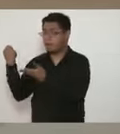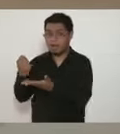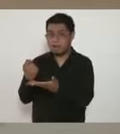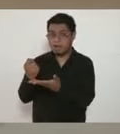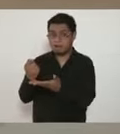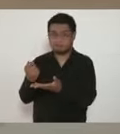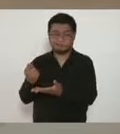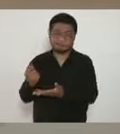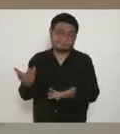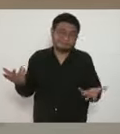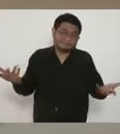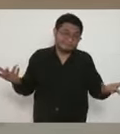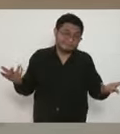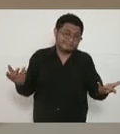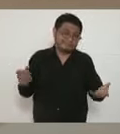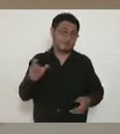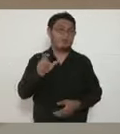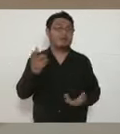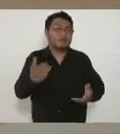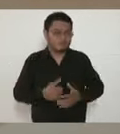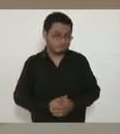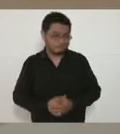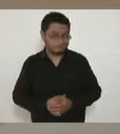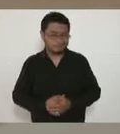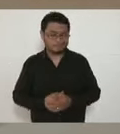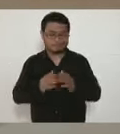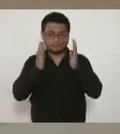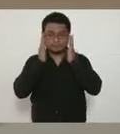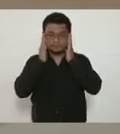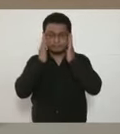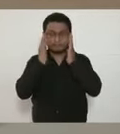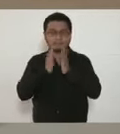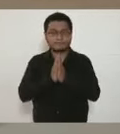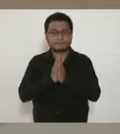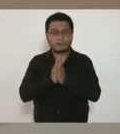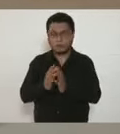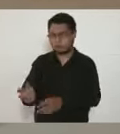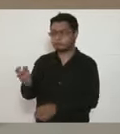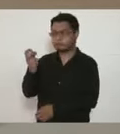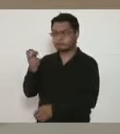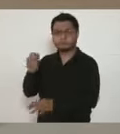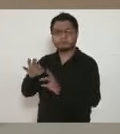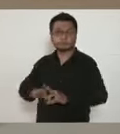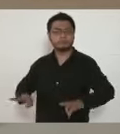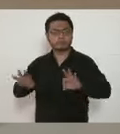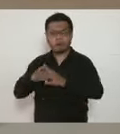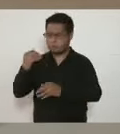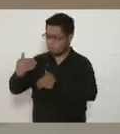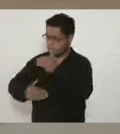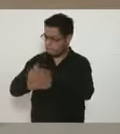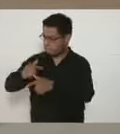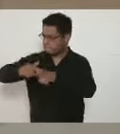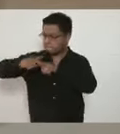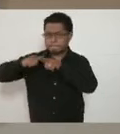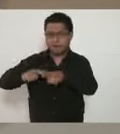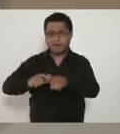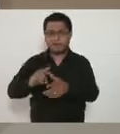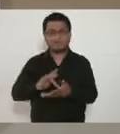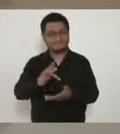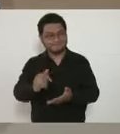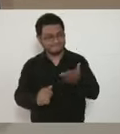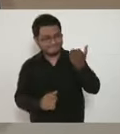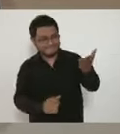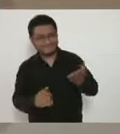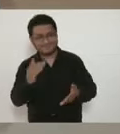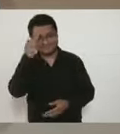cantidad? Por eso es muy importante seguir adelante, agradecerle mucho al gobernador Vila